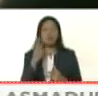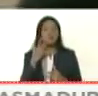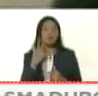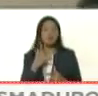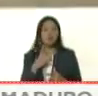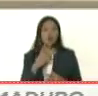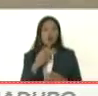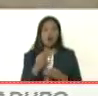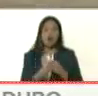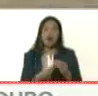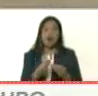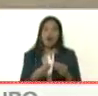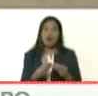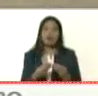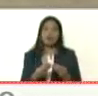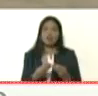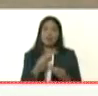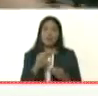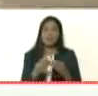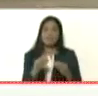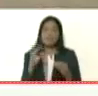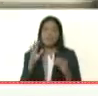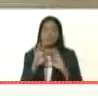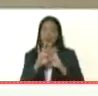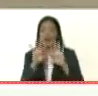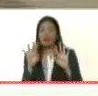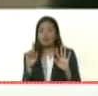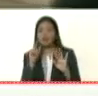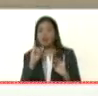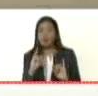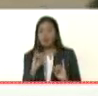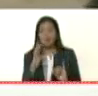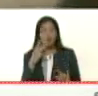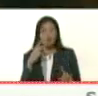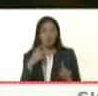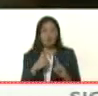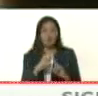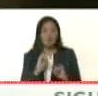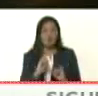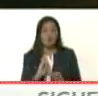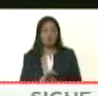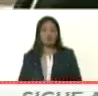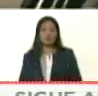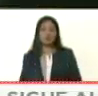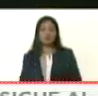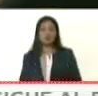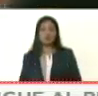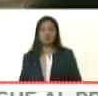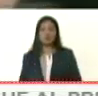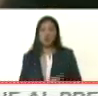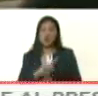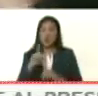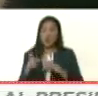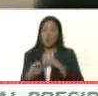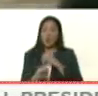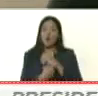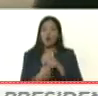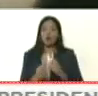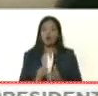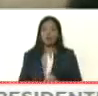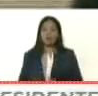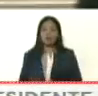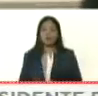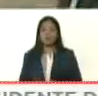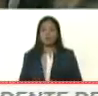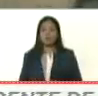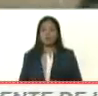una carta aparentemente firmada por el señor Branson donde se desmarca de la situación con Juan Guaidó y dice que es repulsivo la